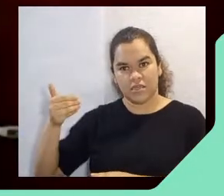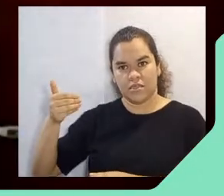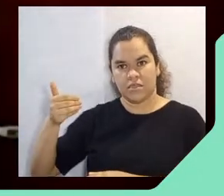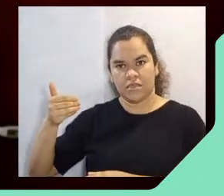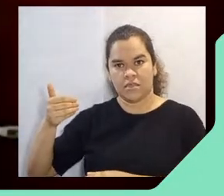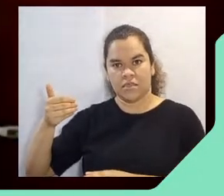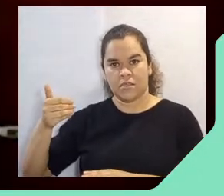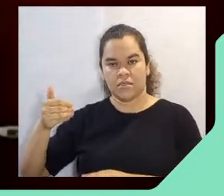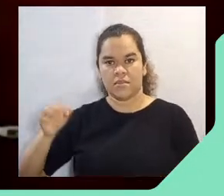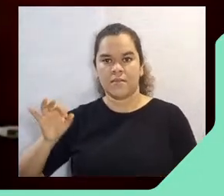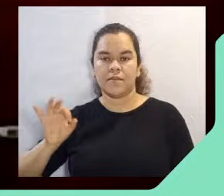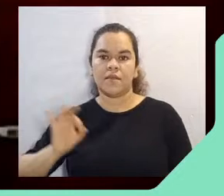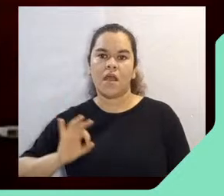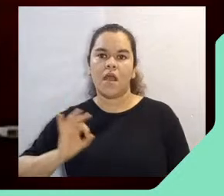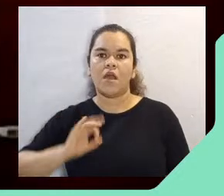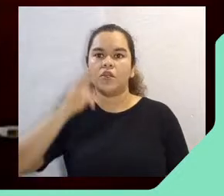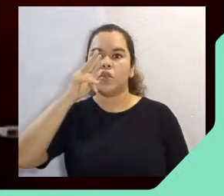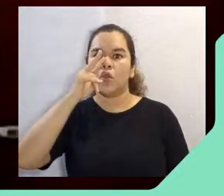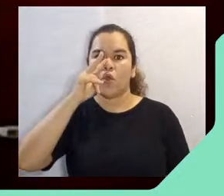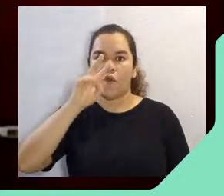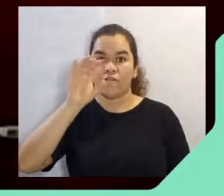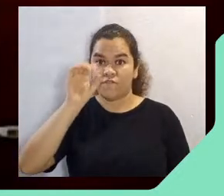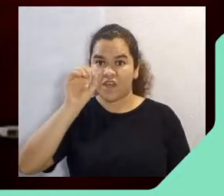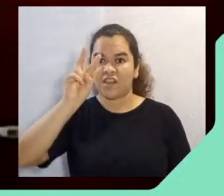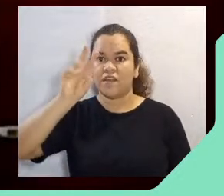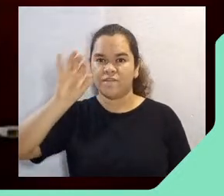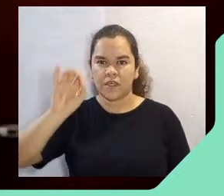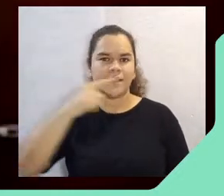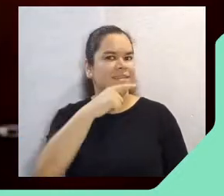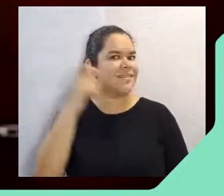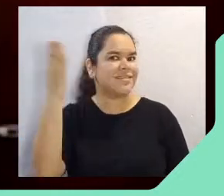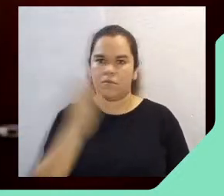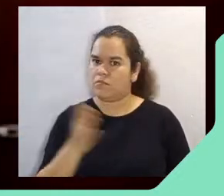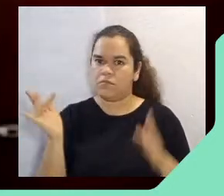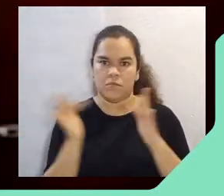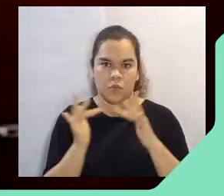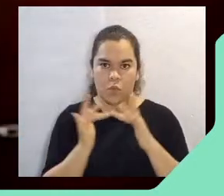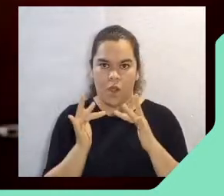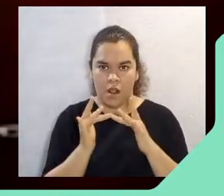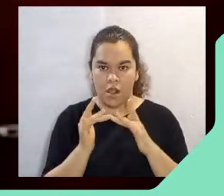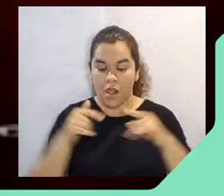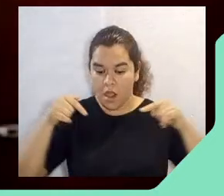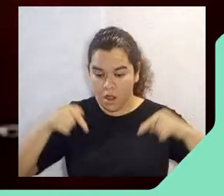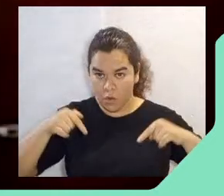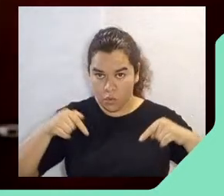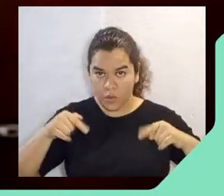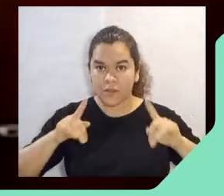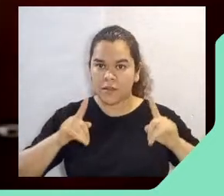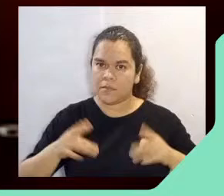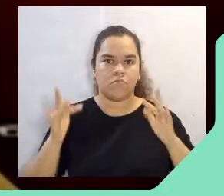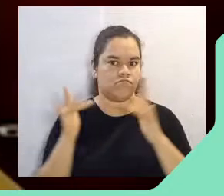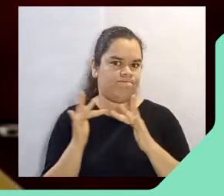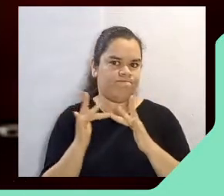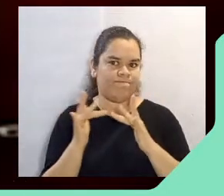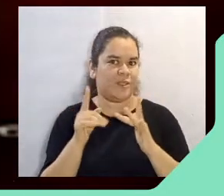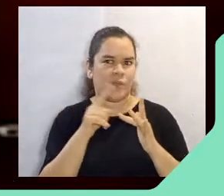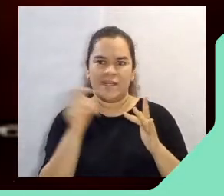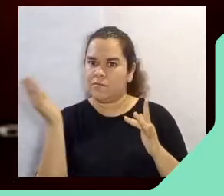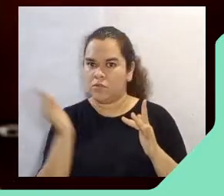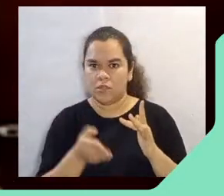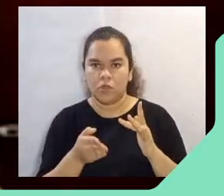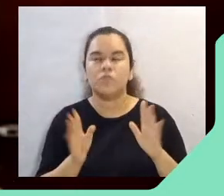hemos tenido en el año 2020 en forma totalmente presencial y este año en forma totalmente virtual, sí que se